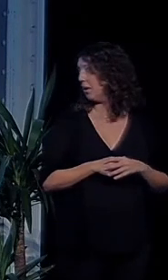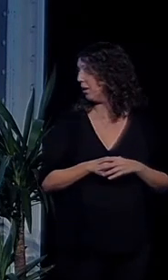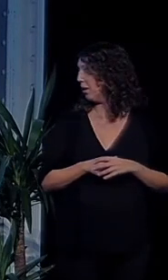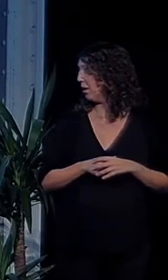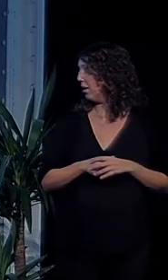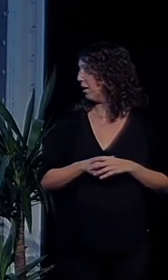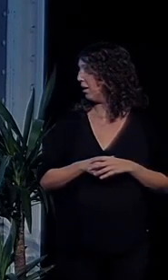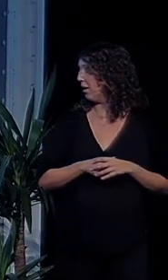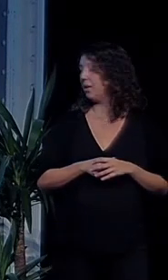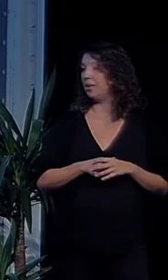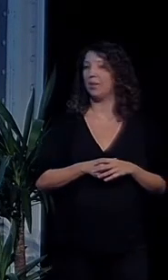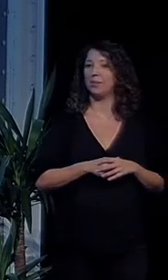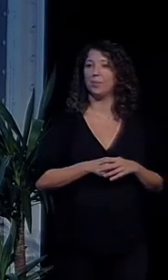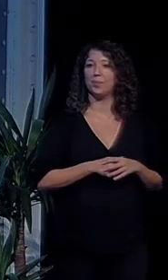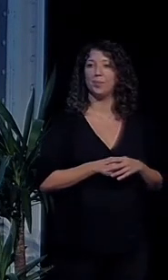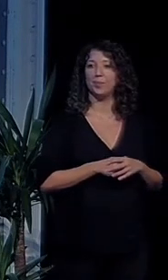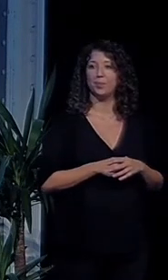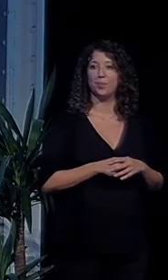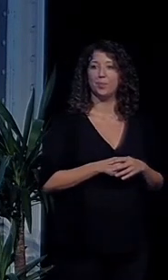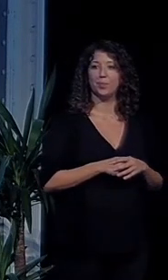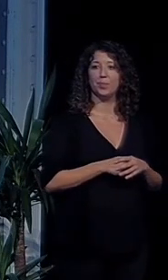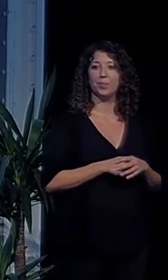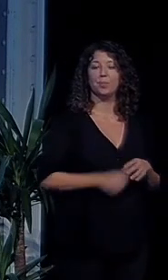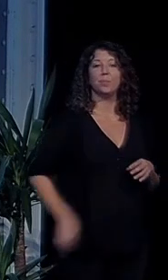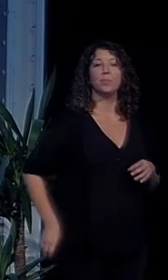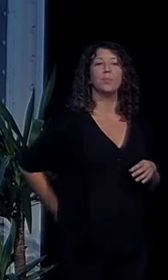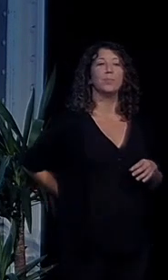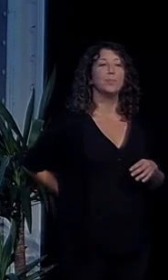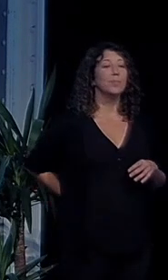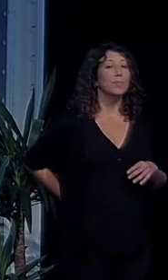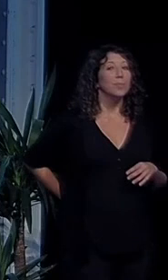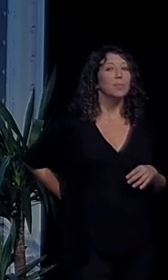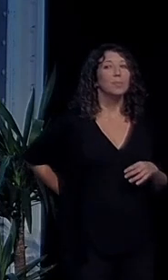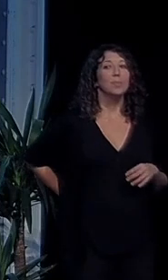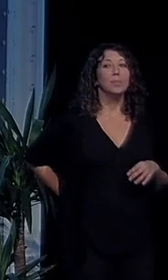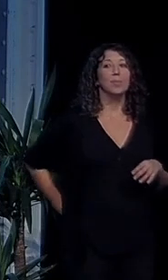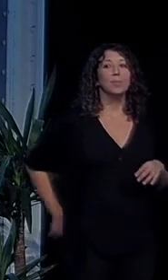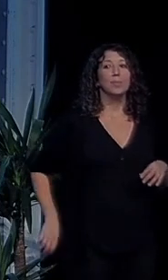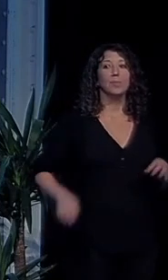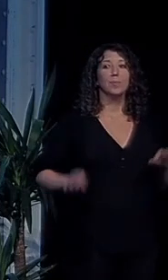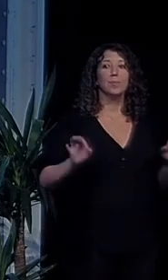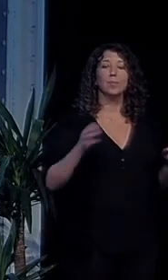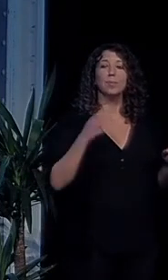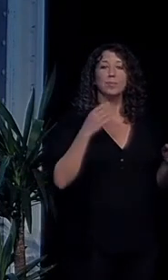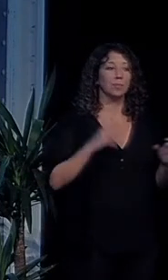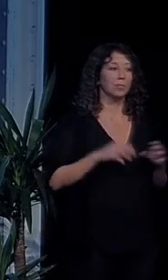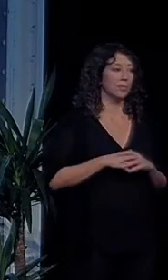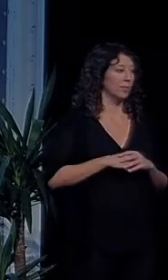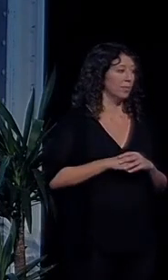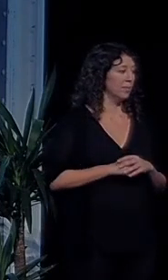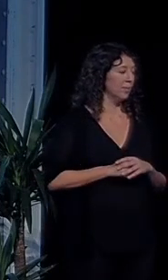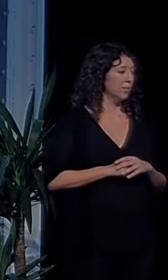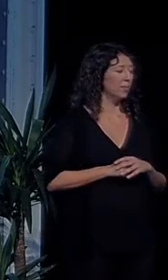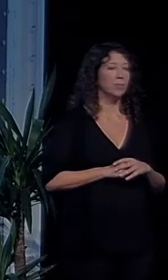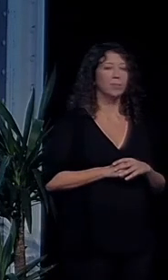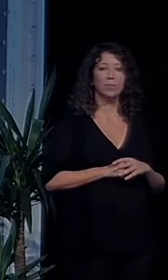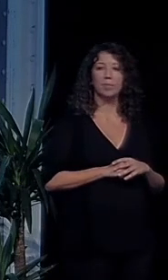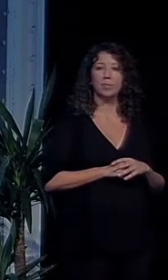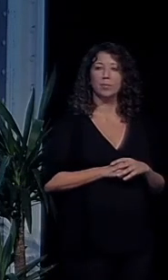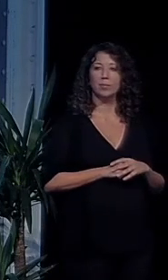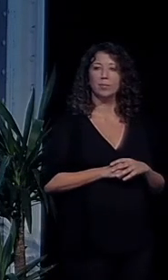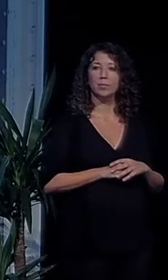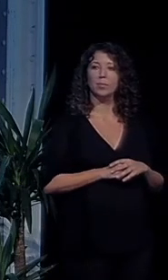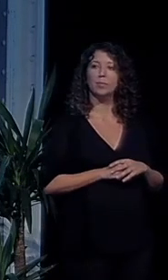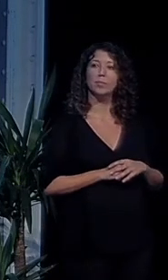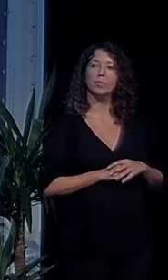Micrófono. Que sí, sí, claro. Por eso te digo, os he dicho desde el principio que discrepo con vosotras y que todo me parece genial, pero trans no es mi feminismo. También creo que pensar